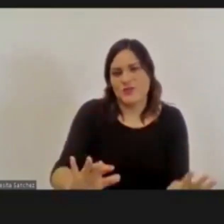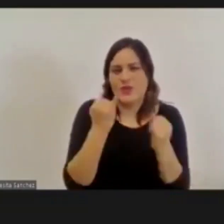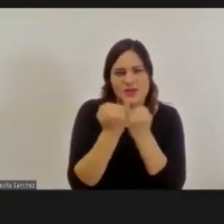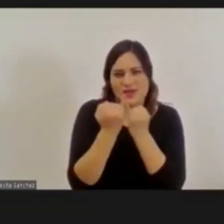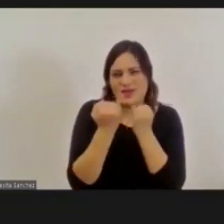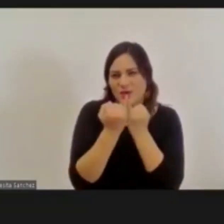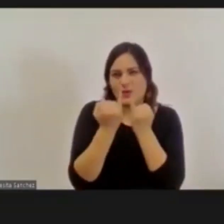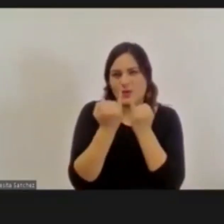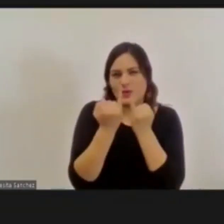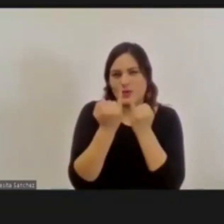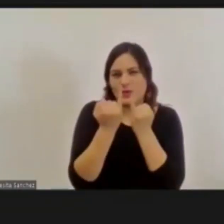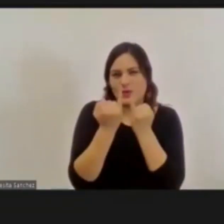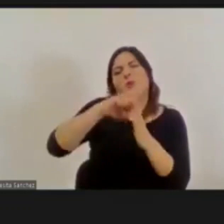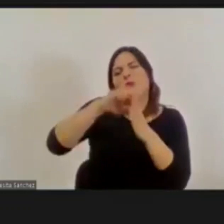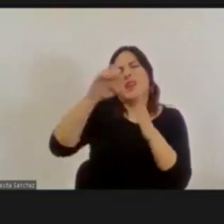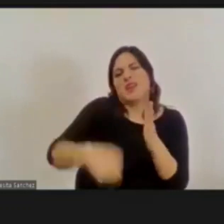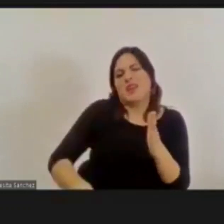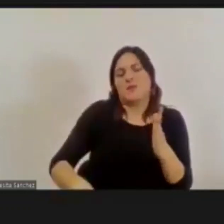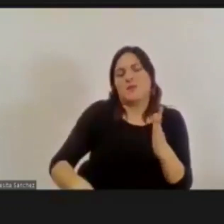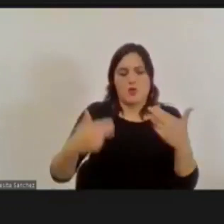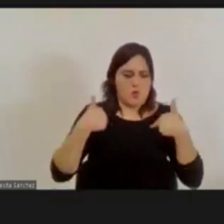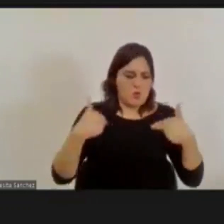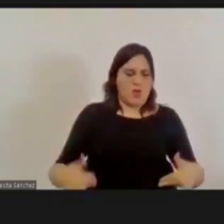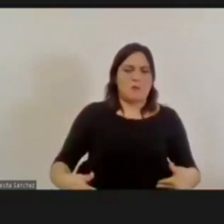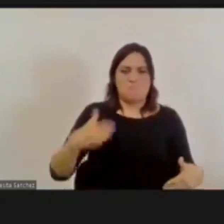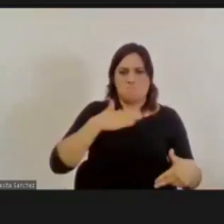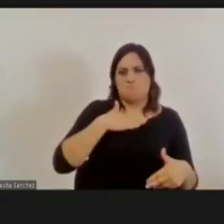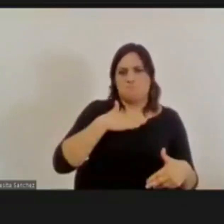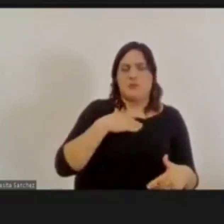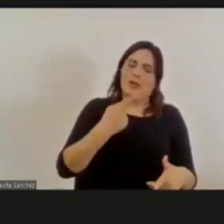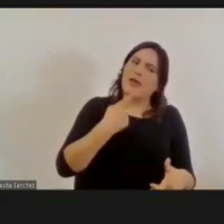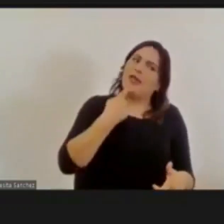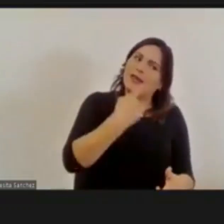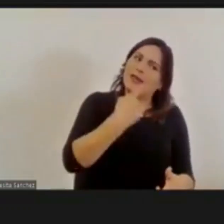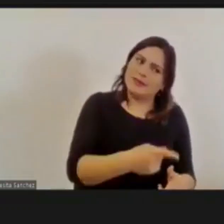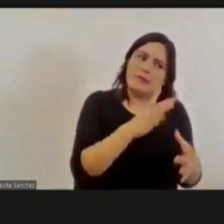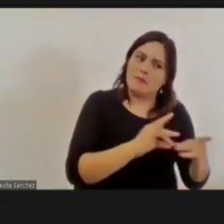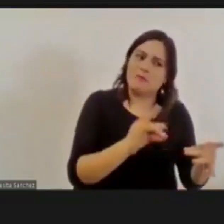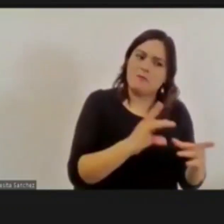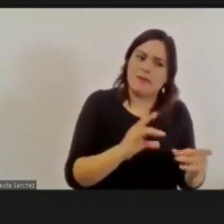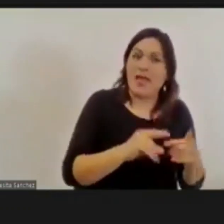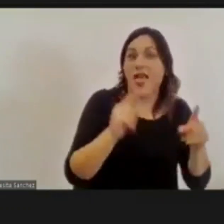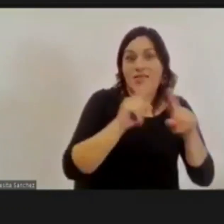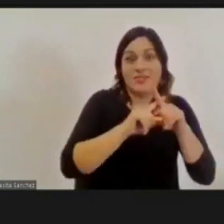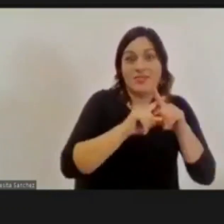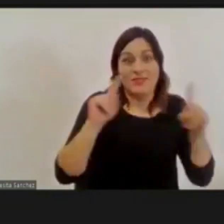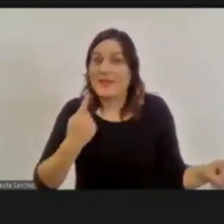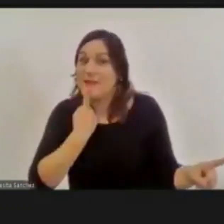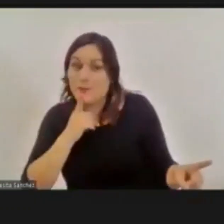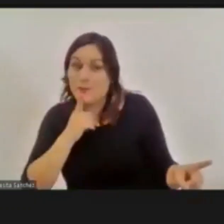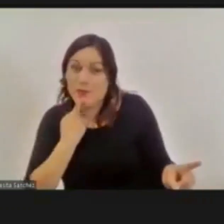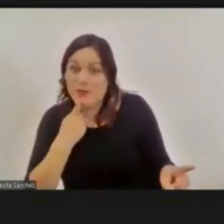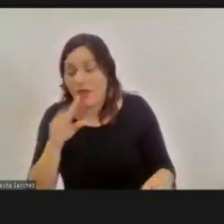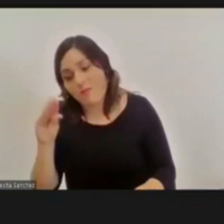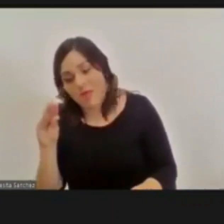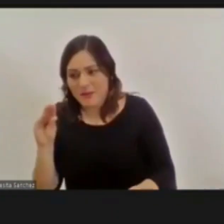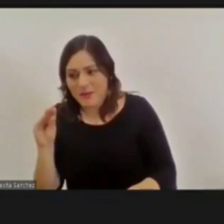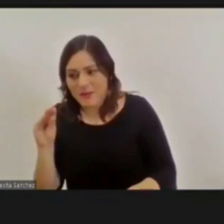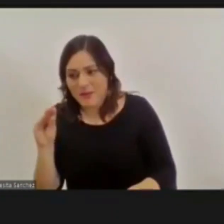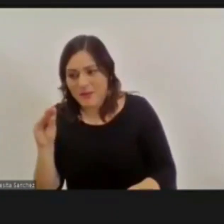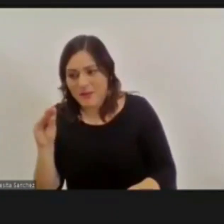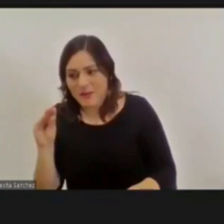dice el ser humano como tal, el impacto que tiene cuando se lo dice un personaje como